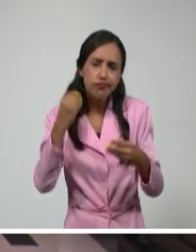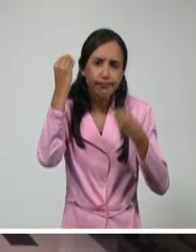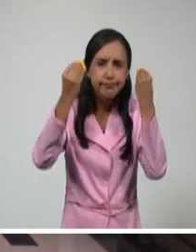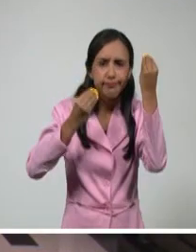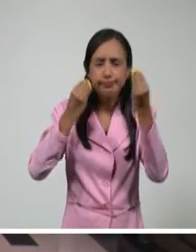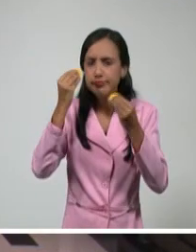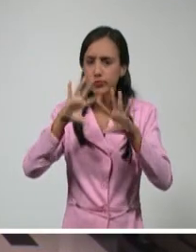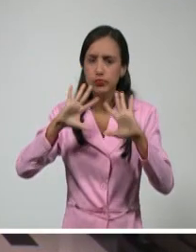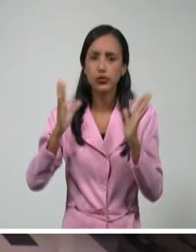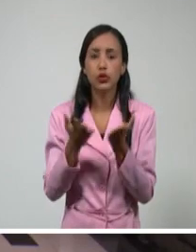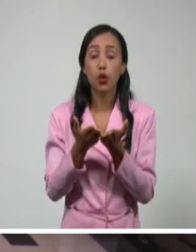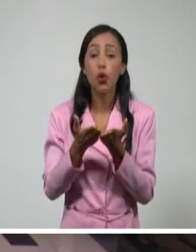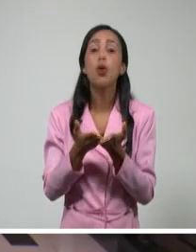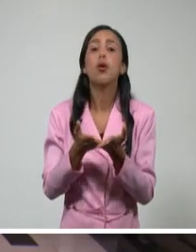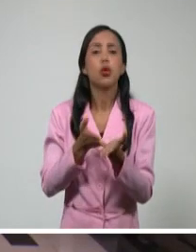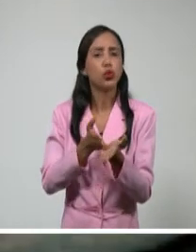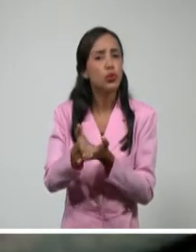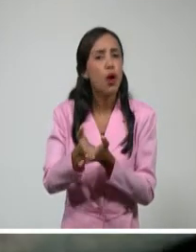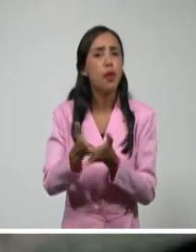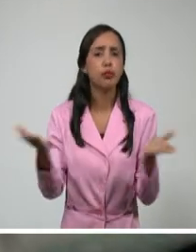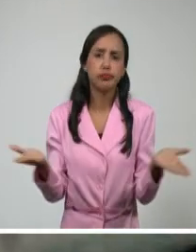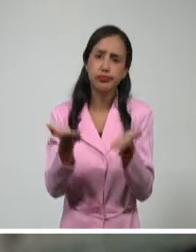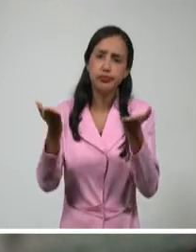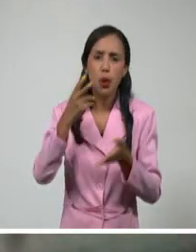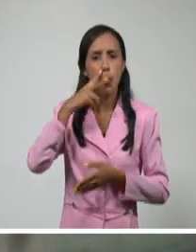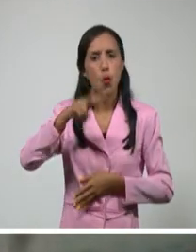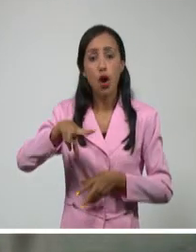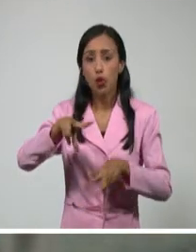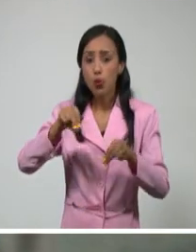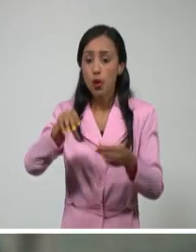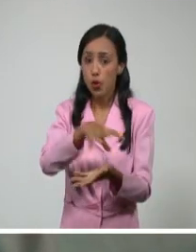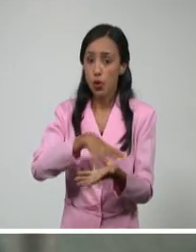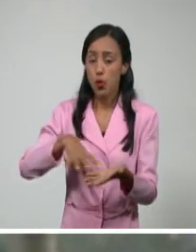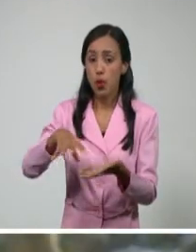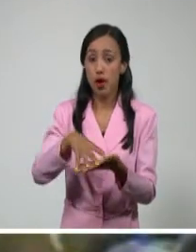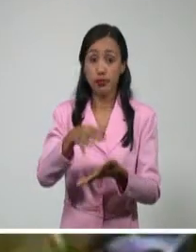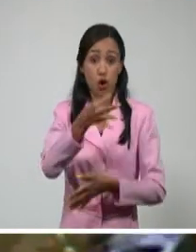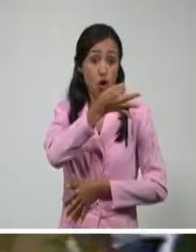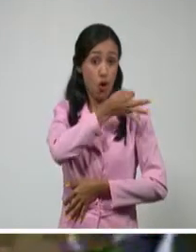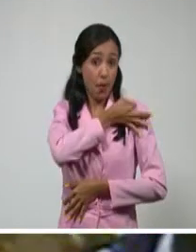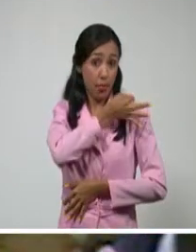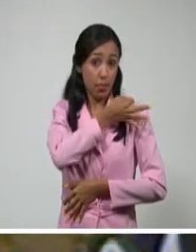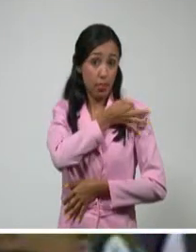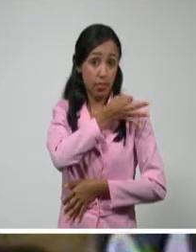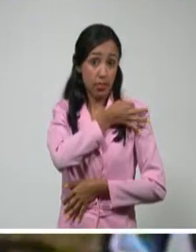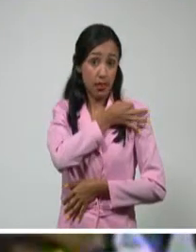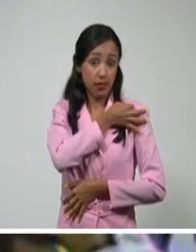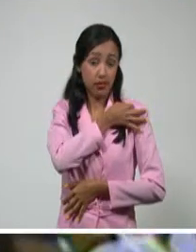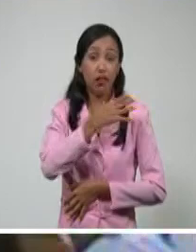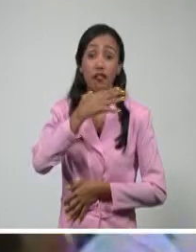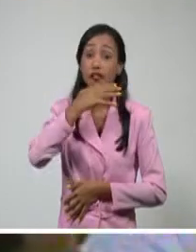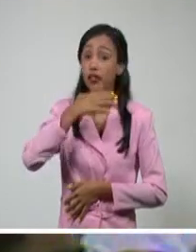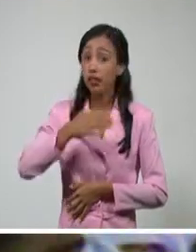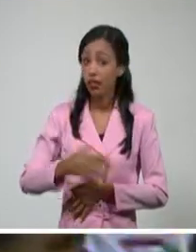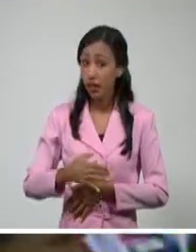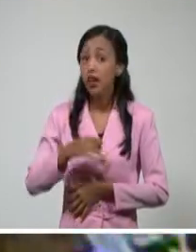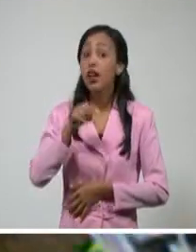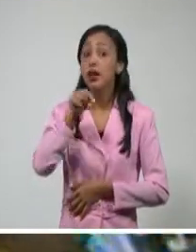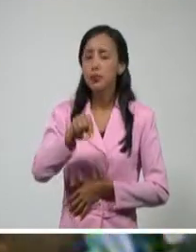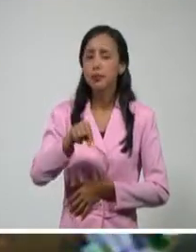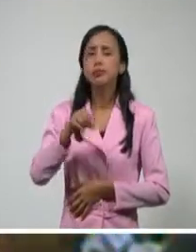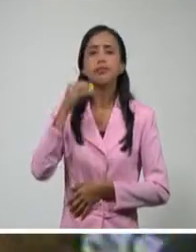siguen desarrollando y se siguen buscando esas nuevas áreas el comandante en jefe fidel castro ruz concebía a